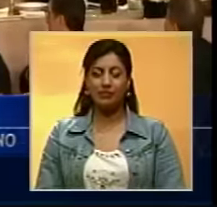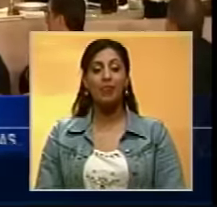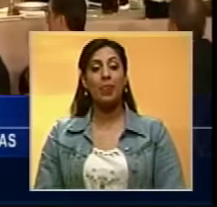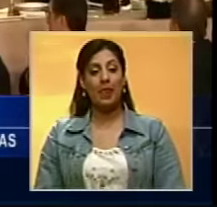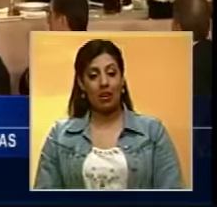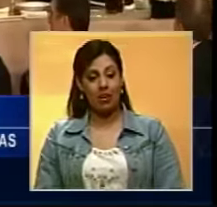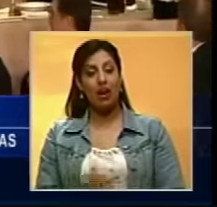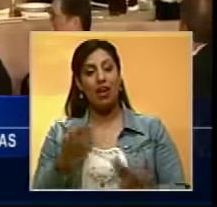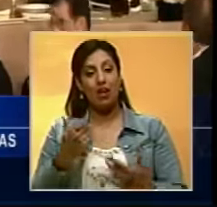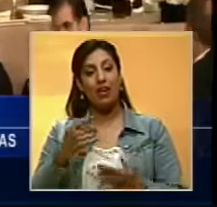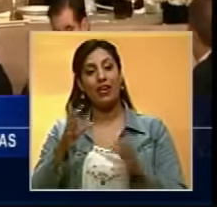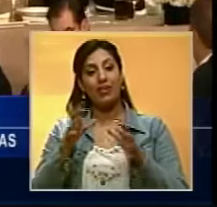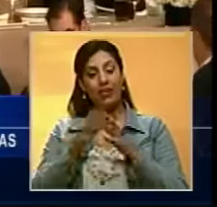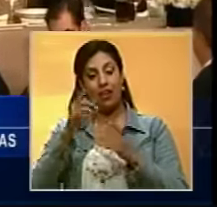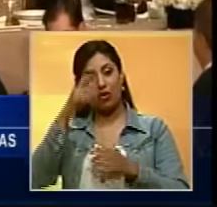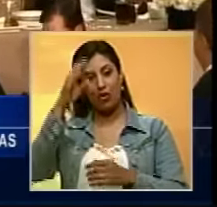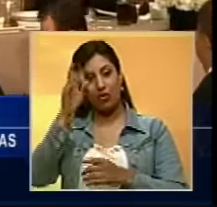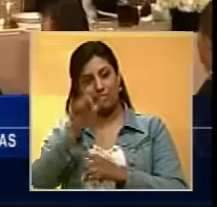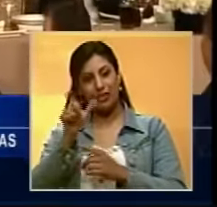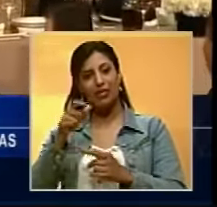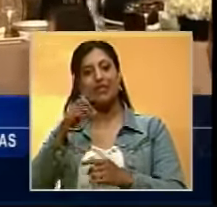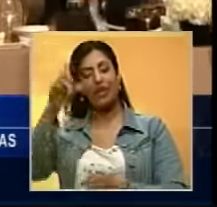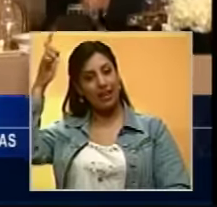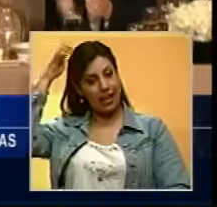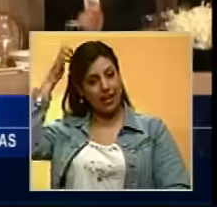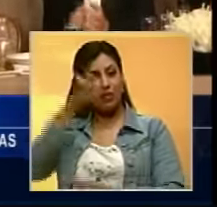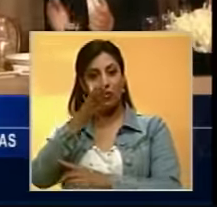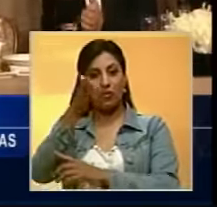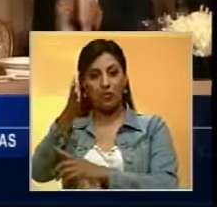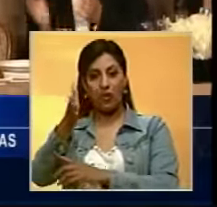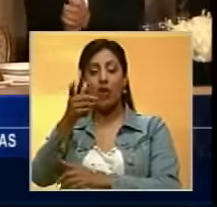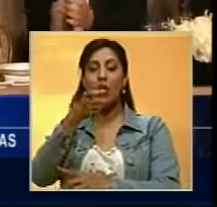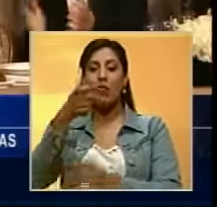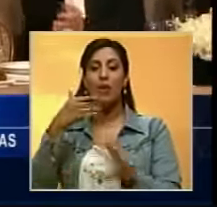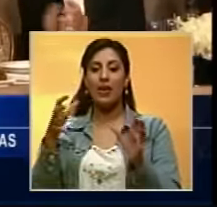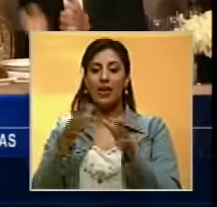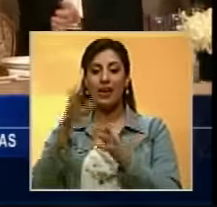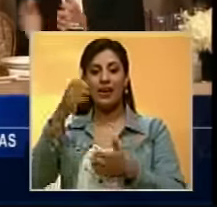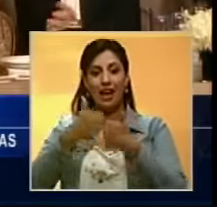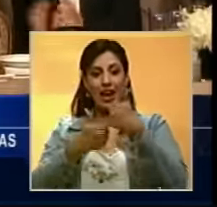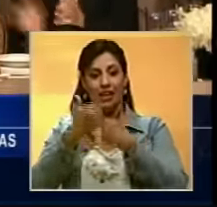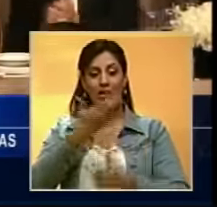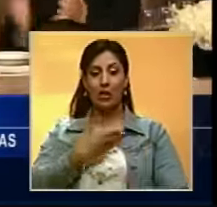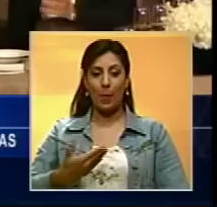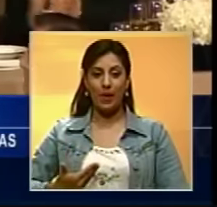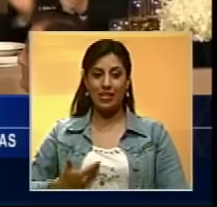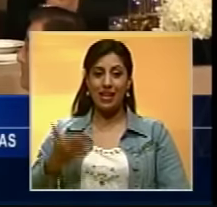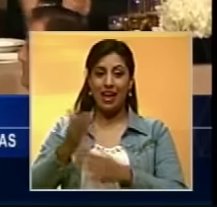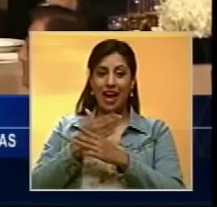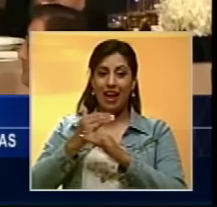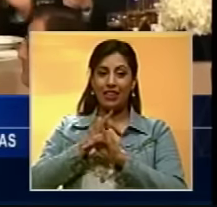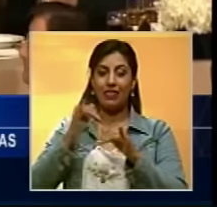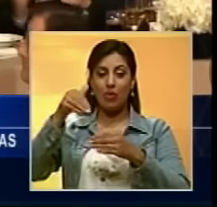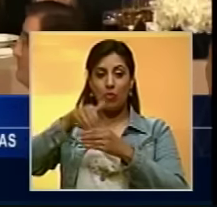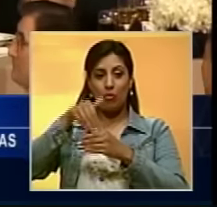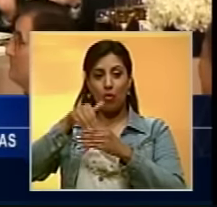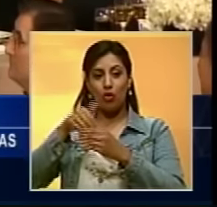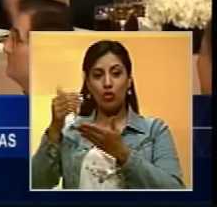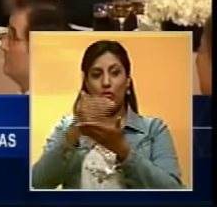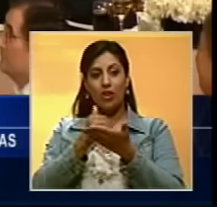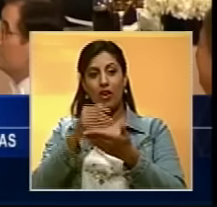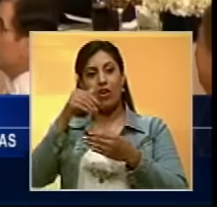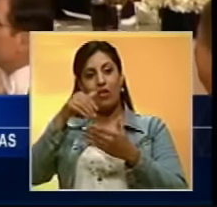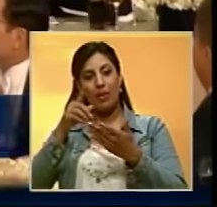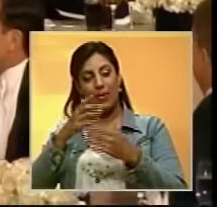la tradicional cena de Caridad a la que asistió el cardenal Timothy dowen Busca reunir a los candidatos presidenciales antes de las elecciones con el fin de recoger